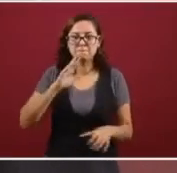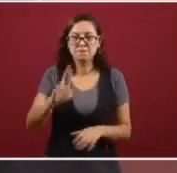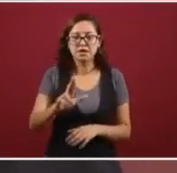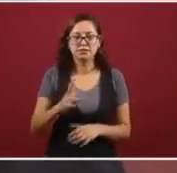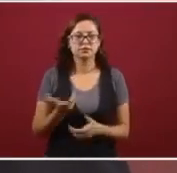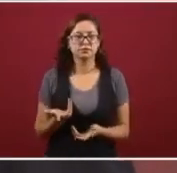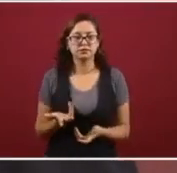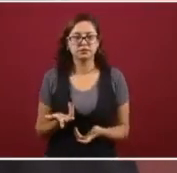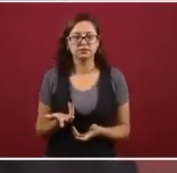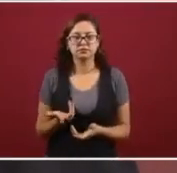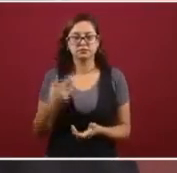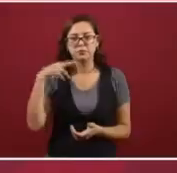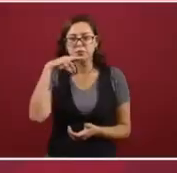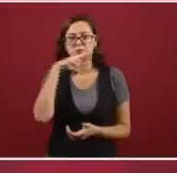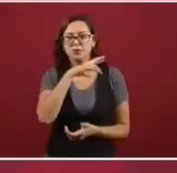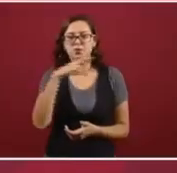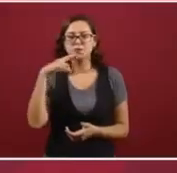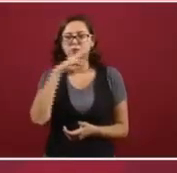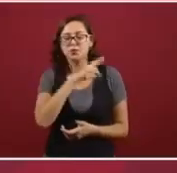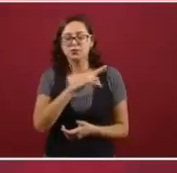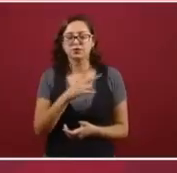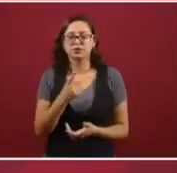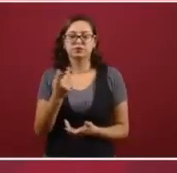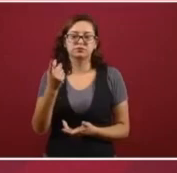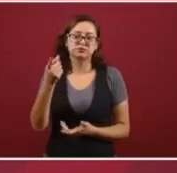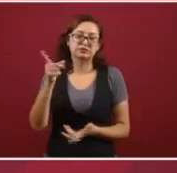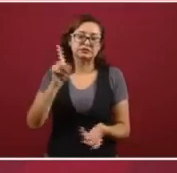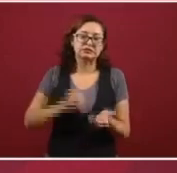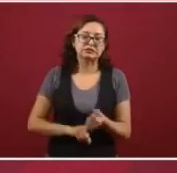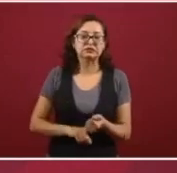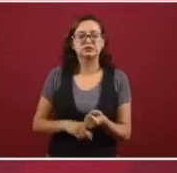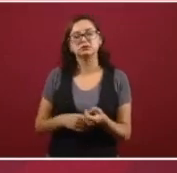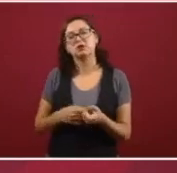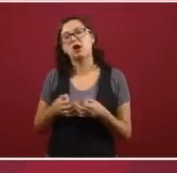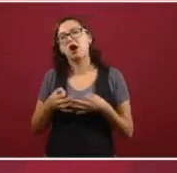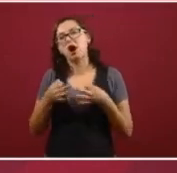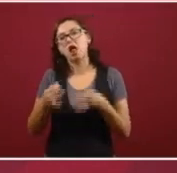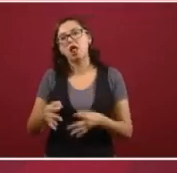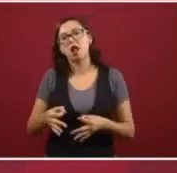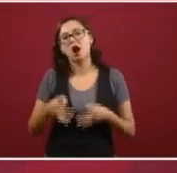que no haya tácticas dilatorias,